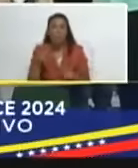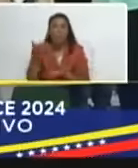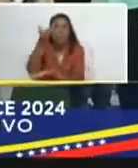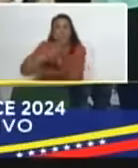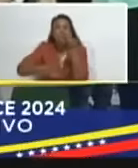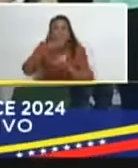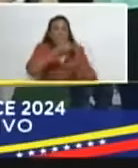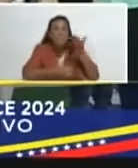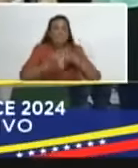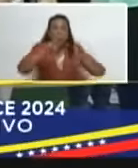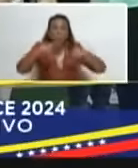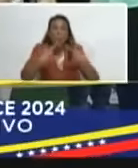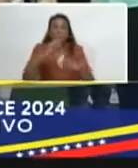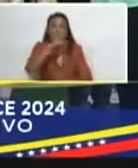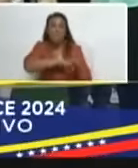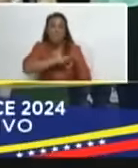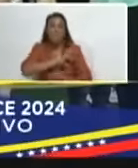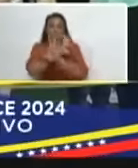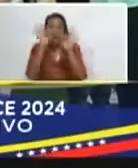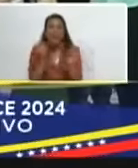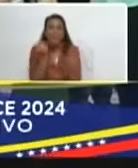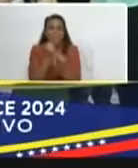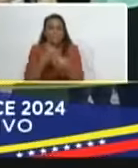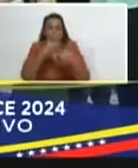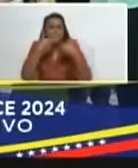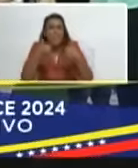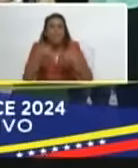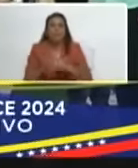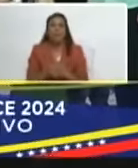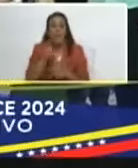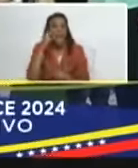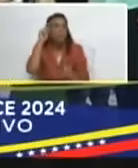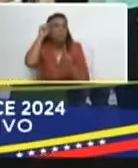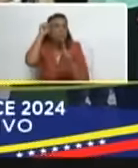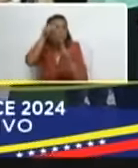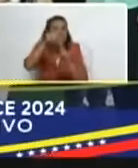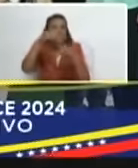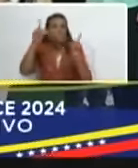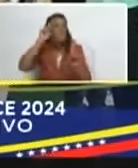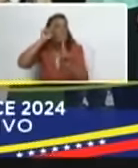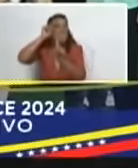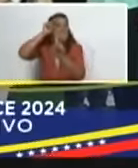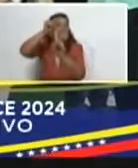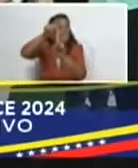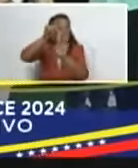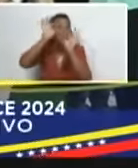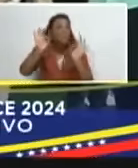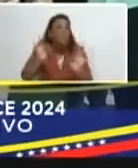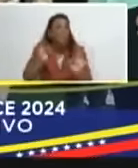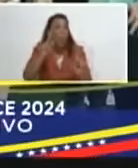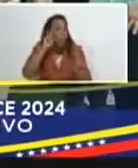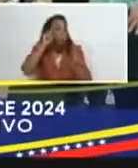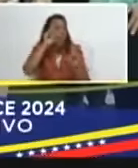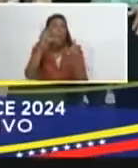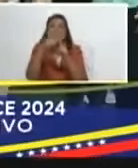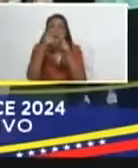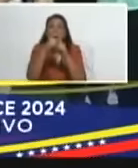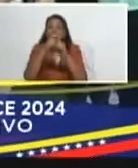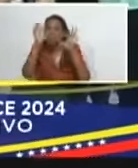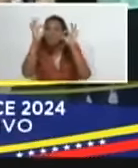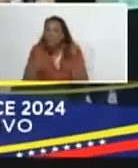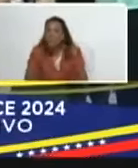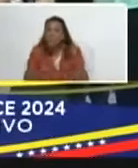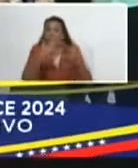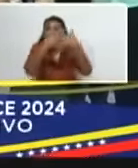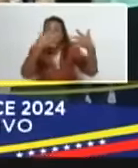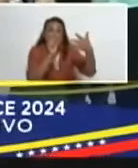acoplando una nueva sociedad. Eso sería una palabra clave que incorporaría nuestros conceptos